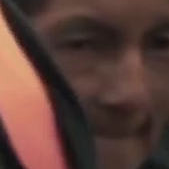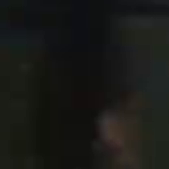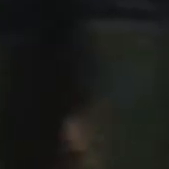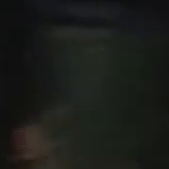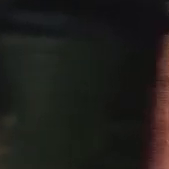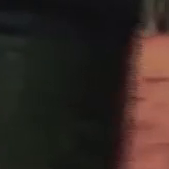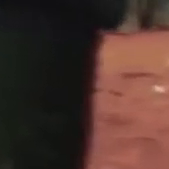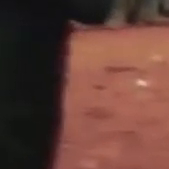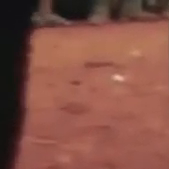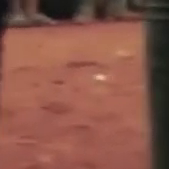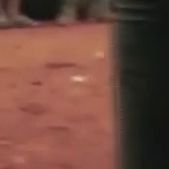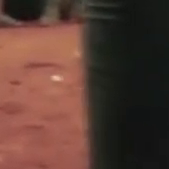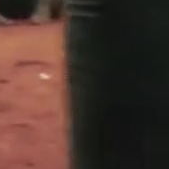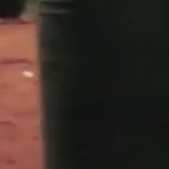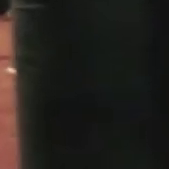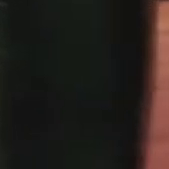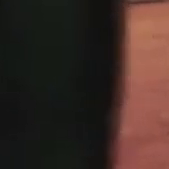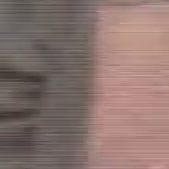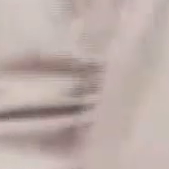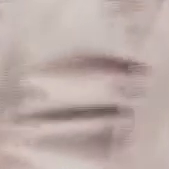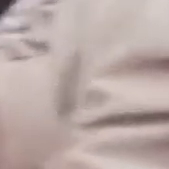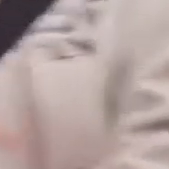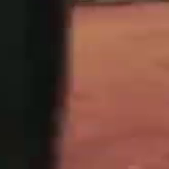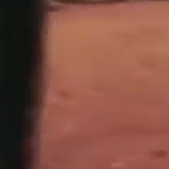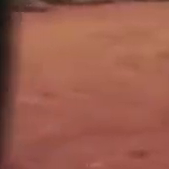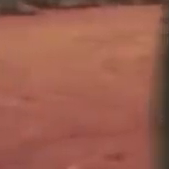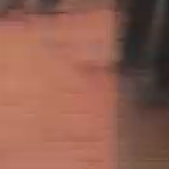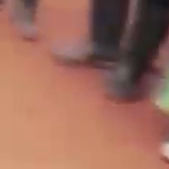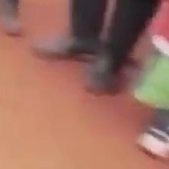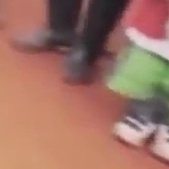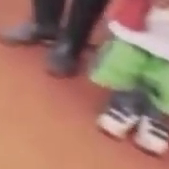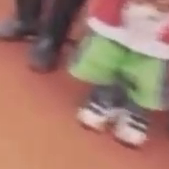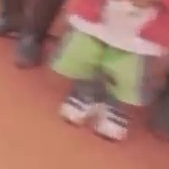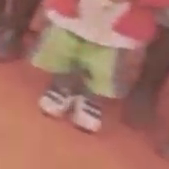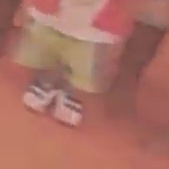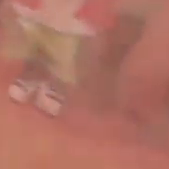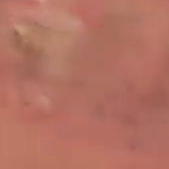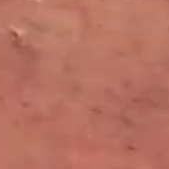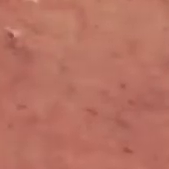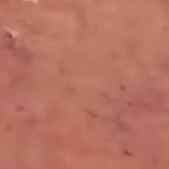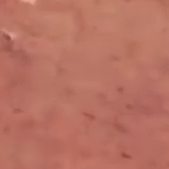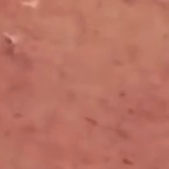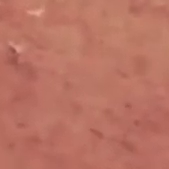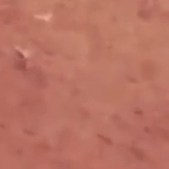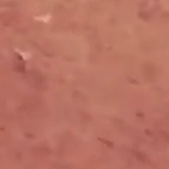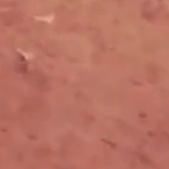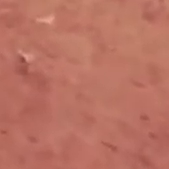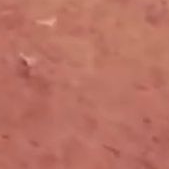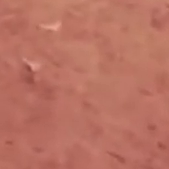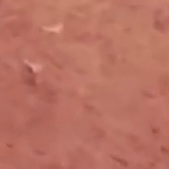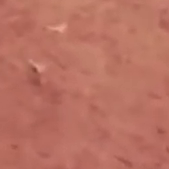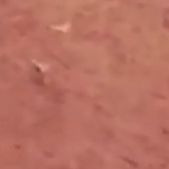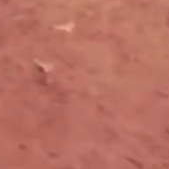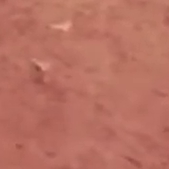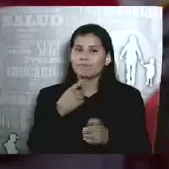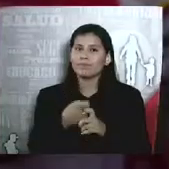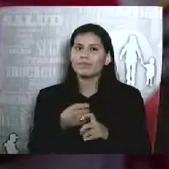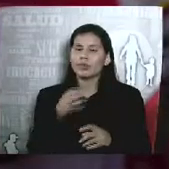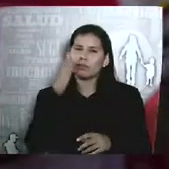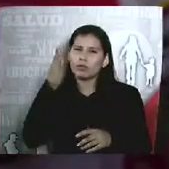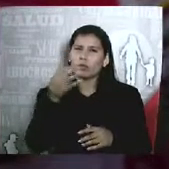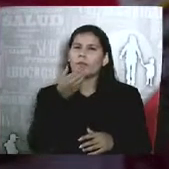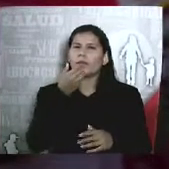sistematizarlos. Con esto lo que les quiero decir es que hemos avanzado mucho, mucho, mucho, mucho. Pero hay unos desafíos grandes. Hay unos desafíos, por